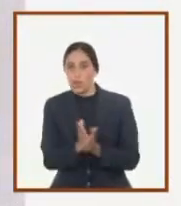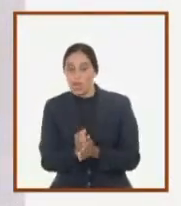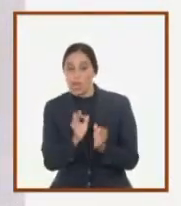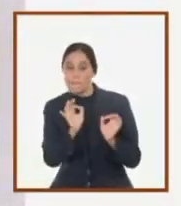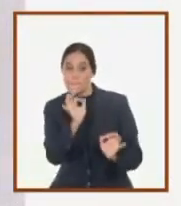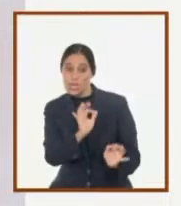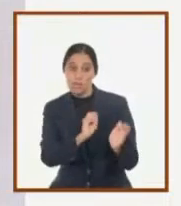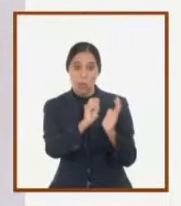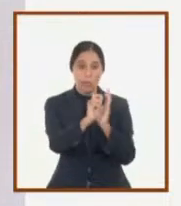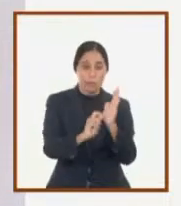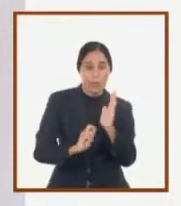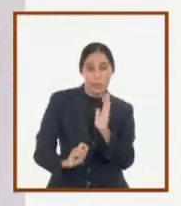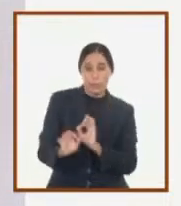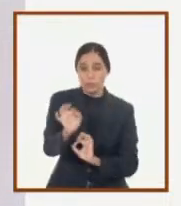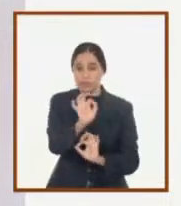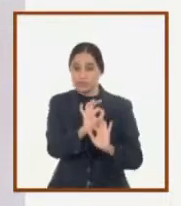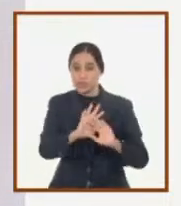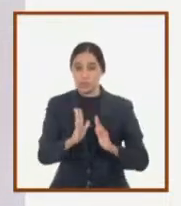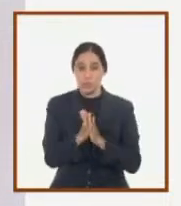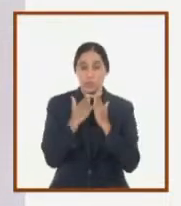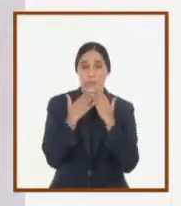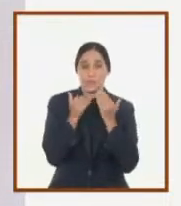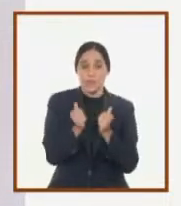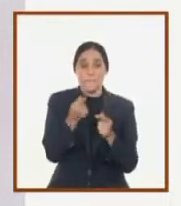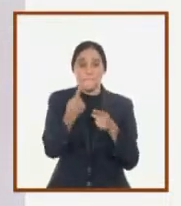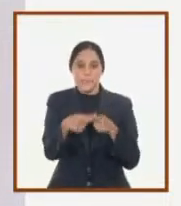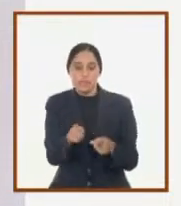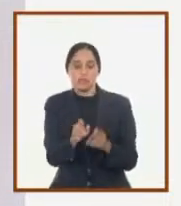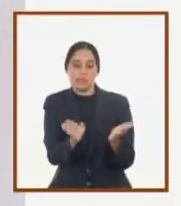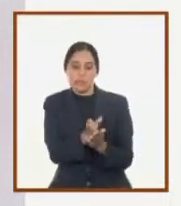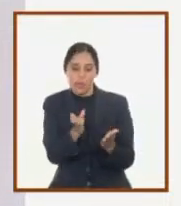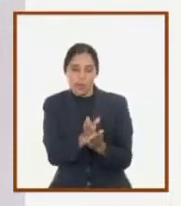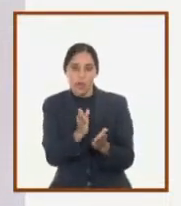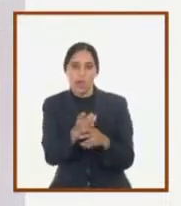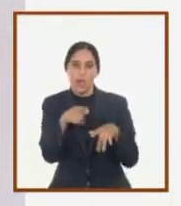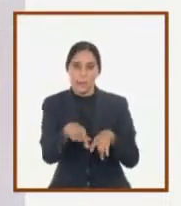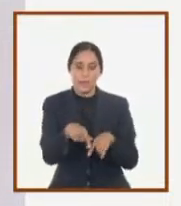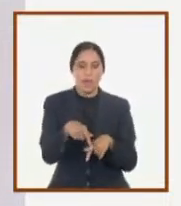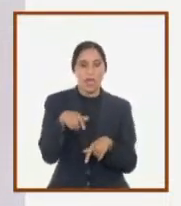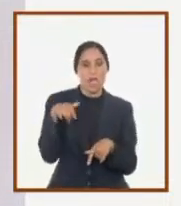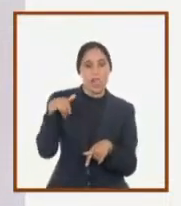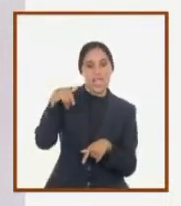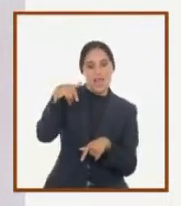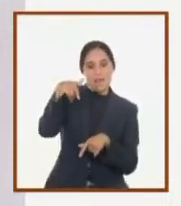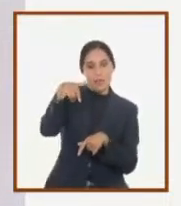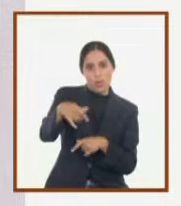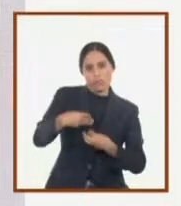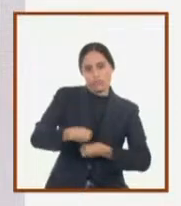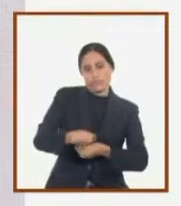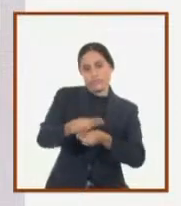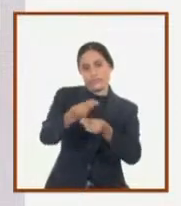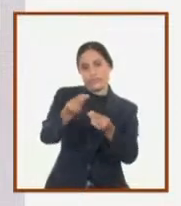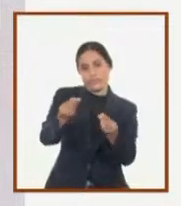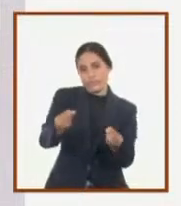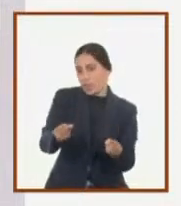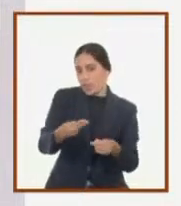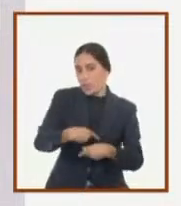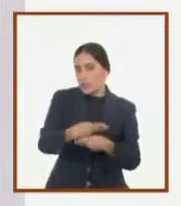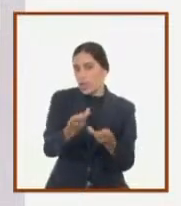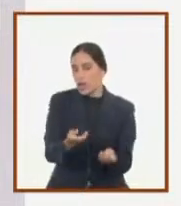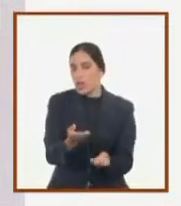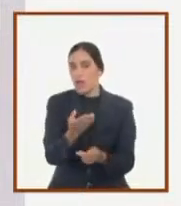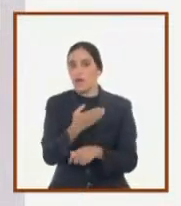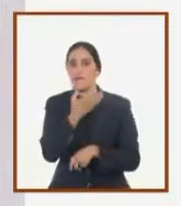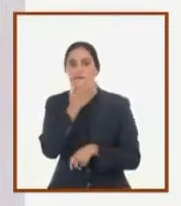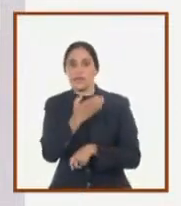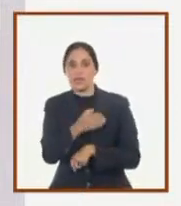plomo los cajistas pero el libro se hizo y en la escalerilla del avión se le entregó por parte del comandante en jefe a leonil